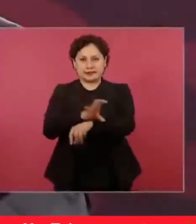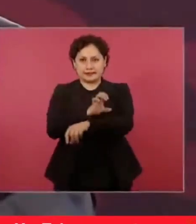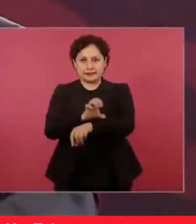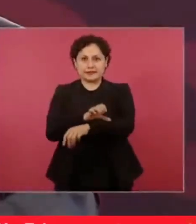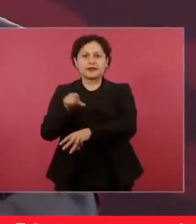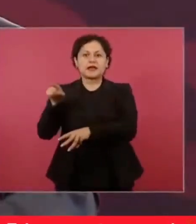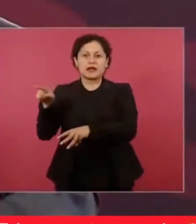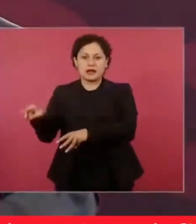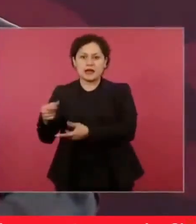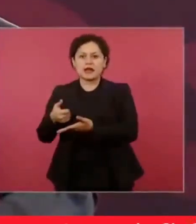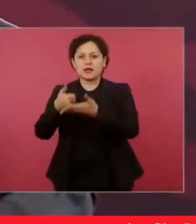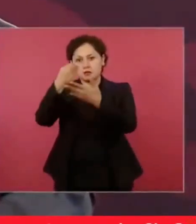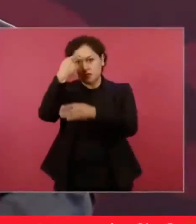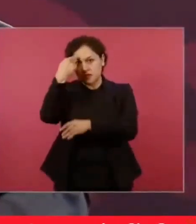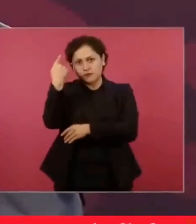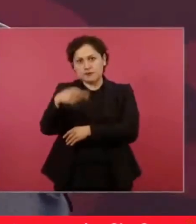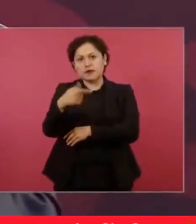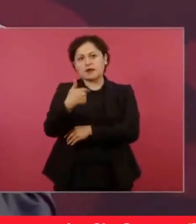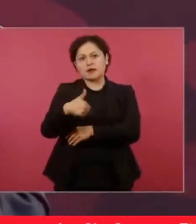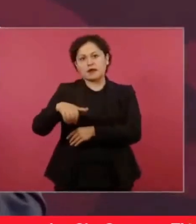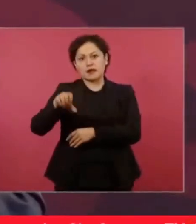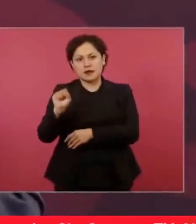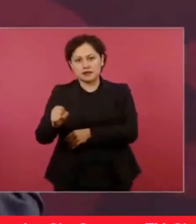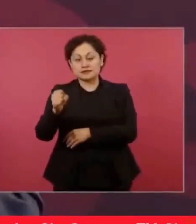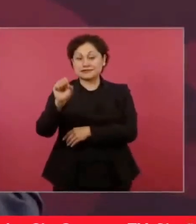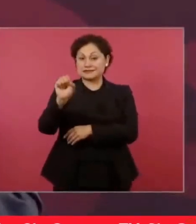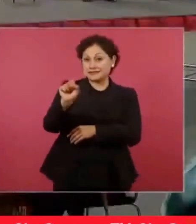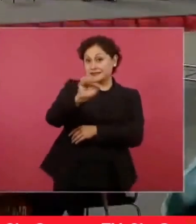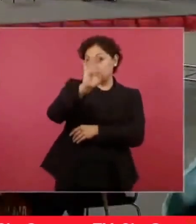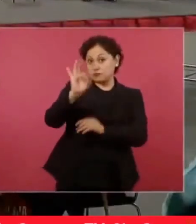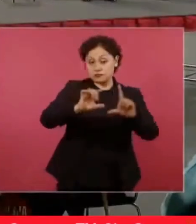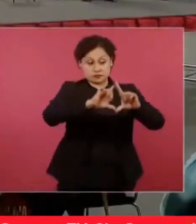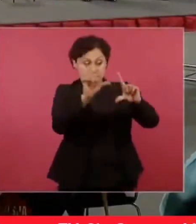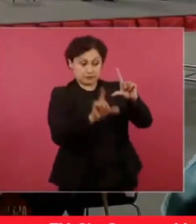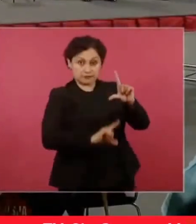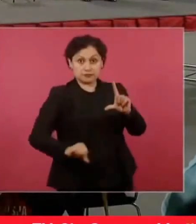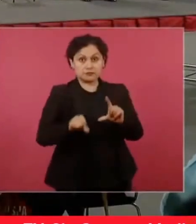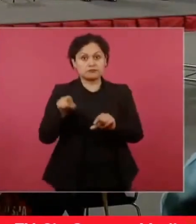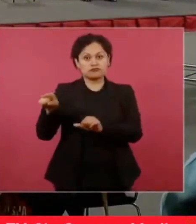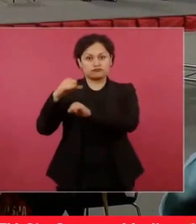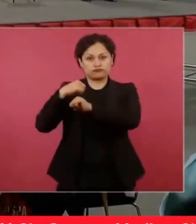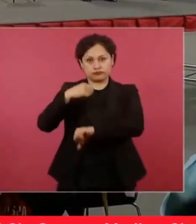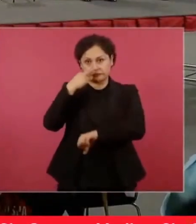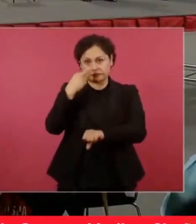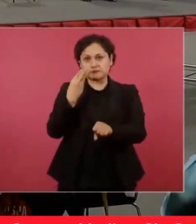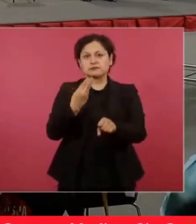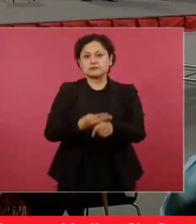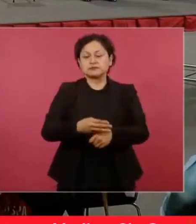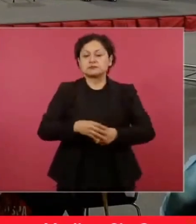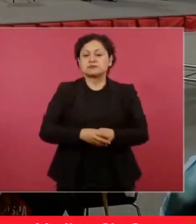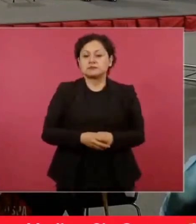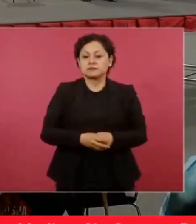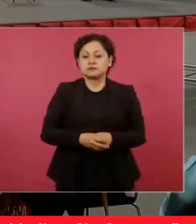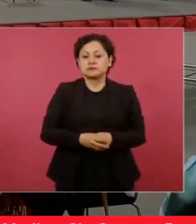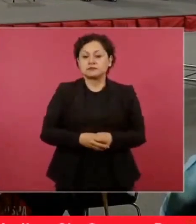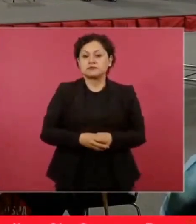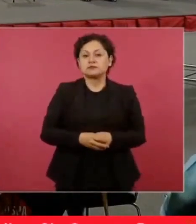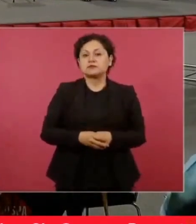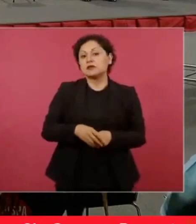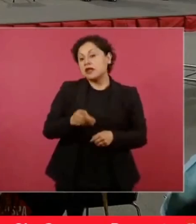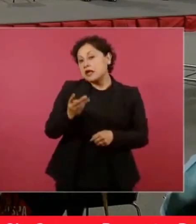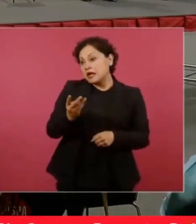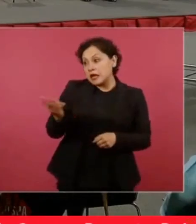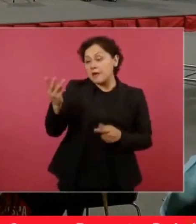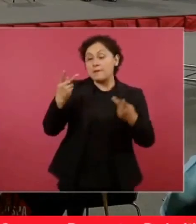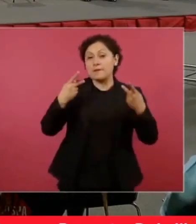al 60% de las plantas del país. La presentación será técnica, vamos